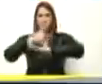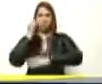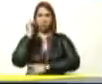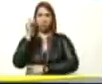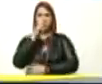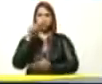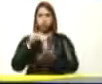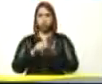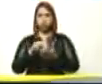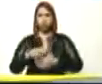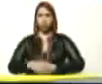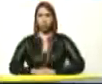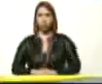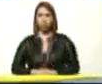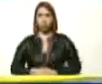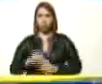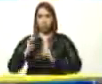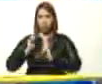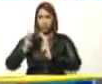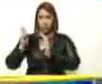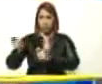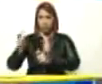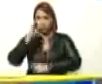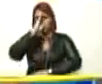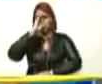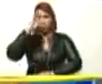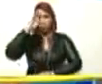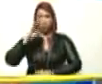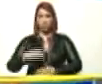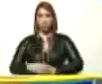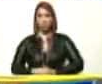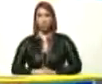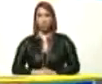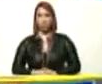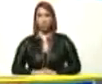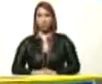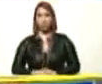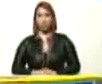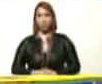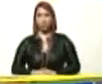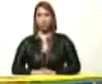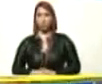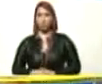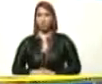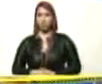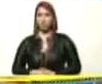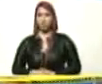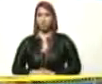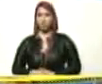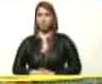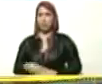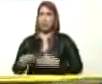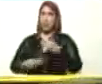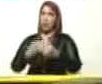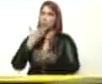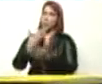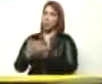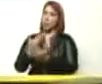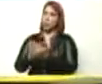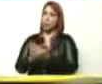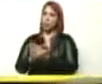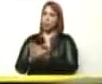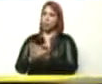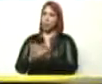y voy a dejar al compañero Diosdado Rondón para que haga la propuesta pues de la